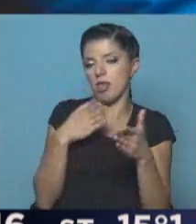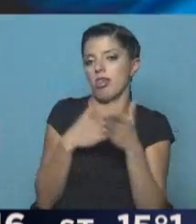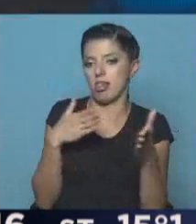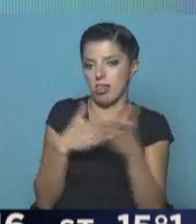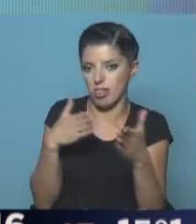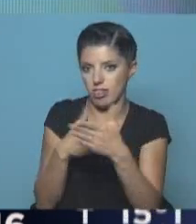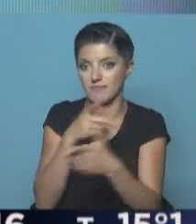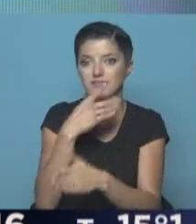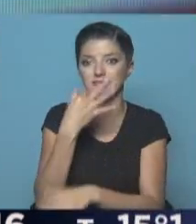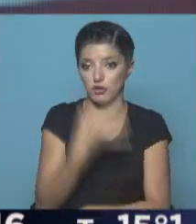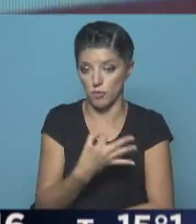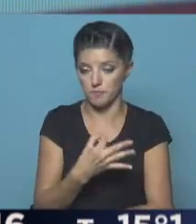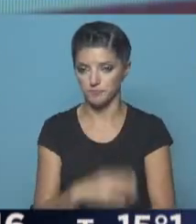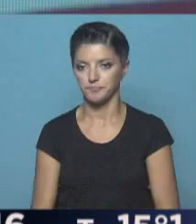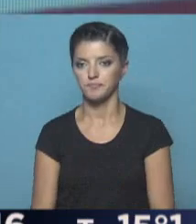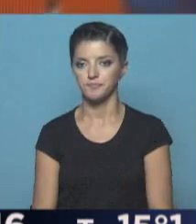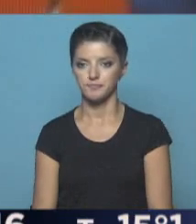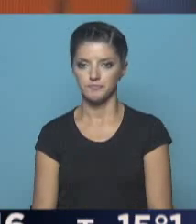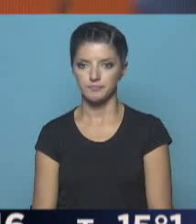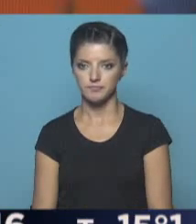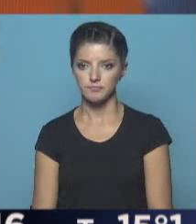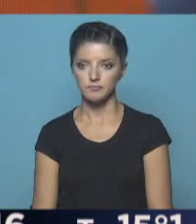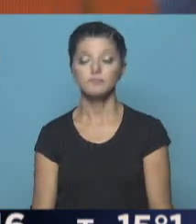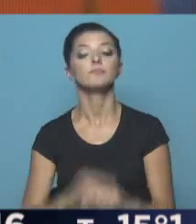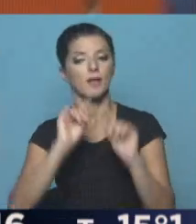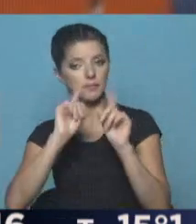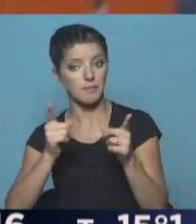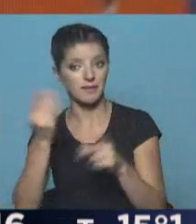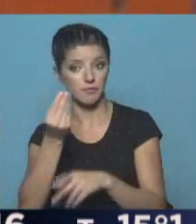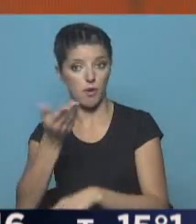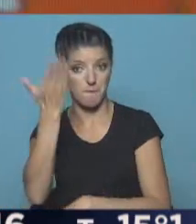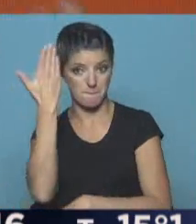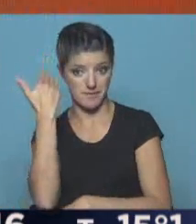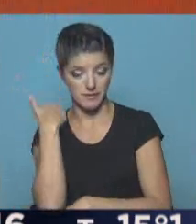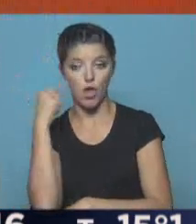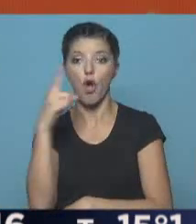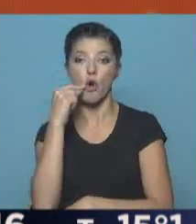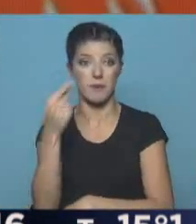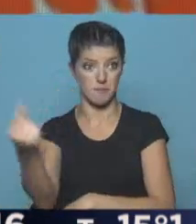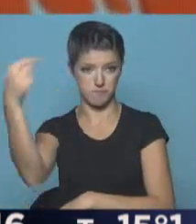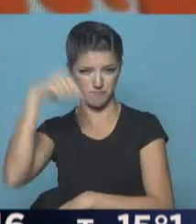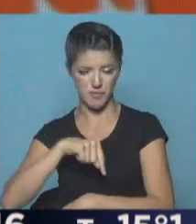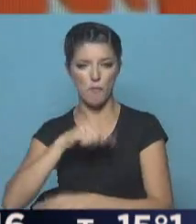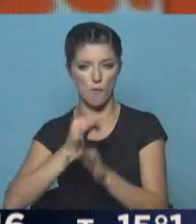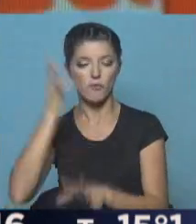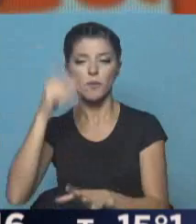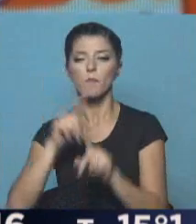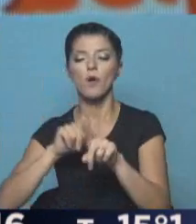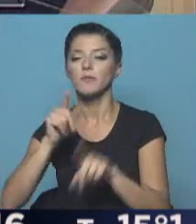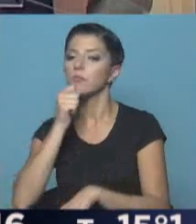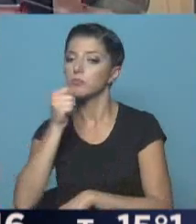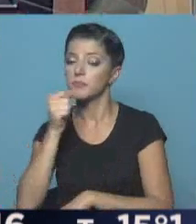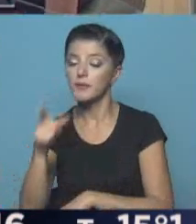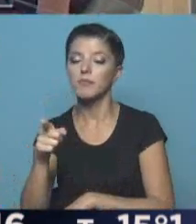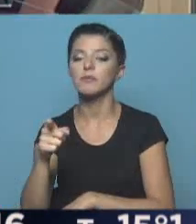Sí, al mismo tiempo lo que señalaba precisamente el sábado pasado Tulchin acá, sí. Joseph Tulchin, durante la entrevista,